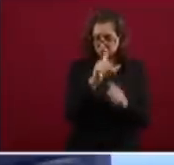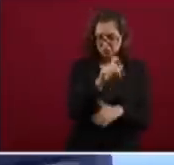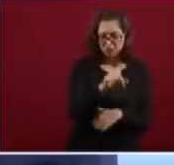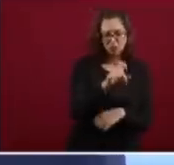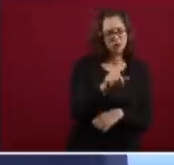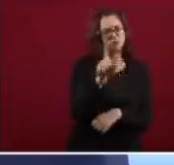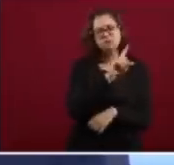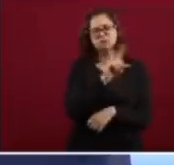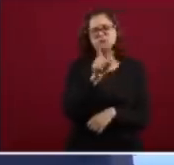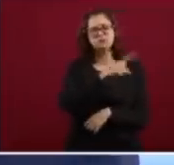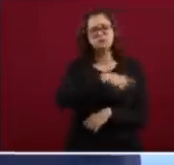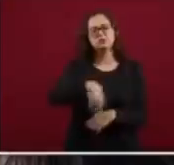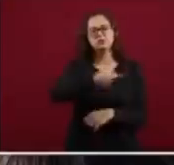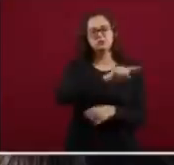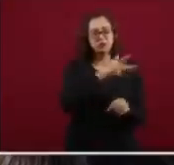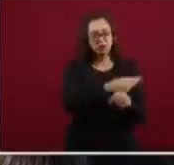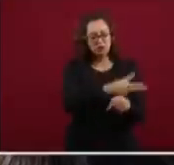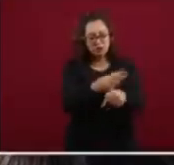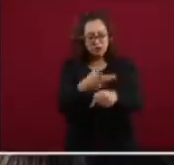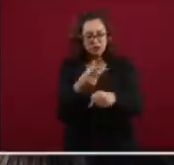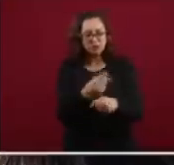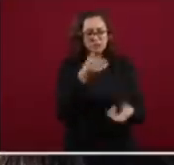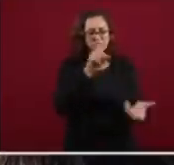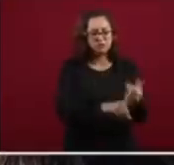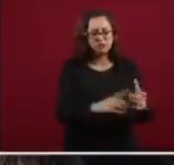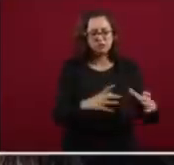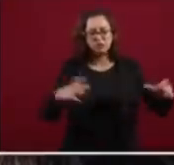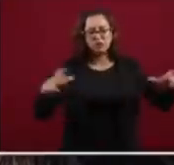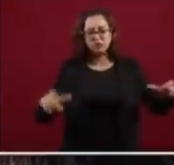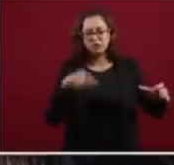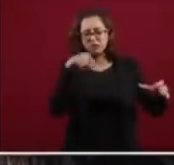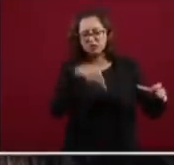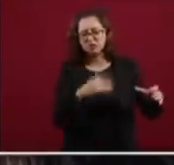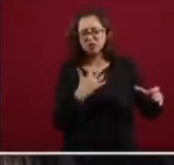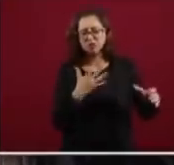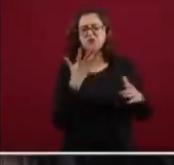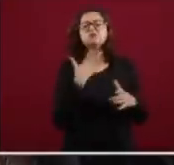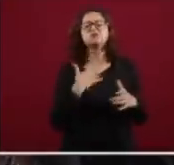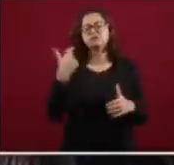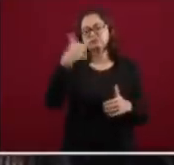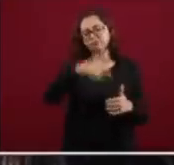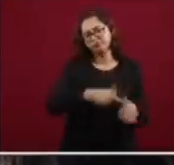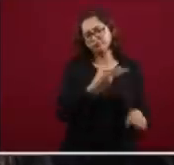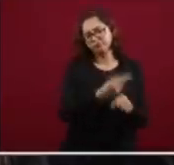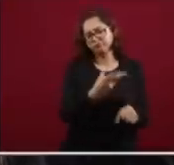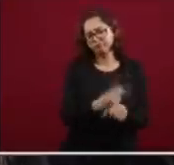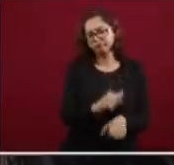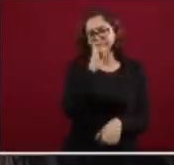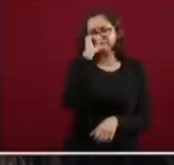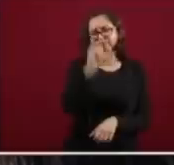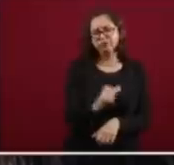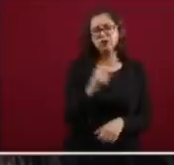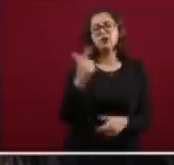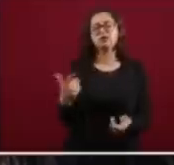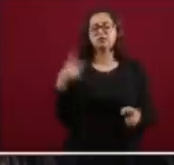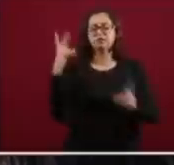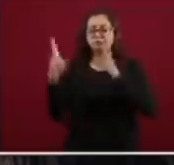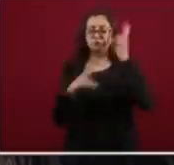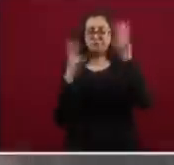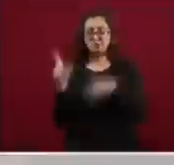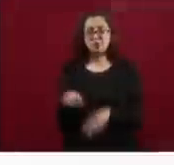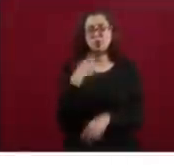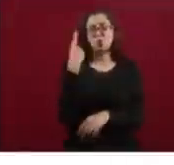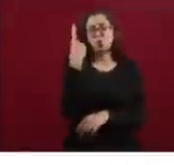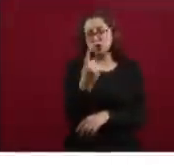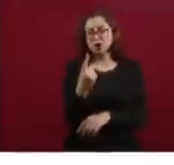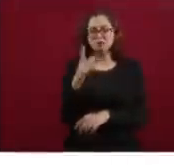no invertir en el mantenimiento de sus estaciones en esta ocasión en las verificaciones una gasolinera no se dejó verificar y